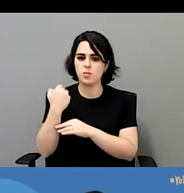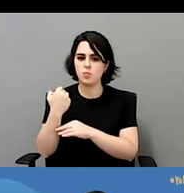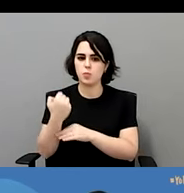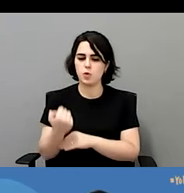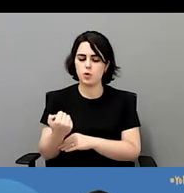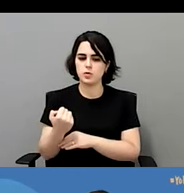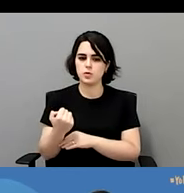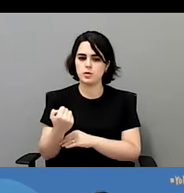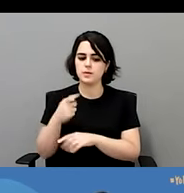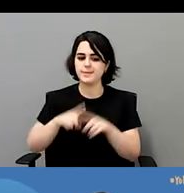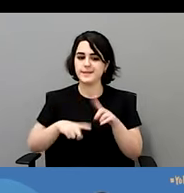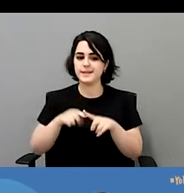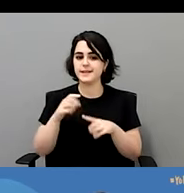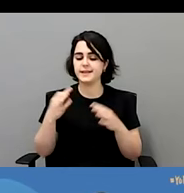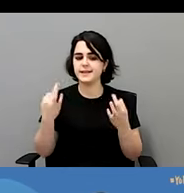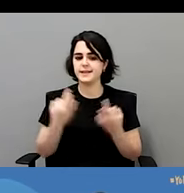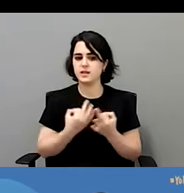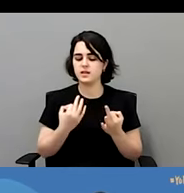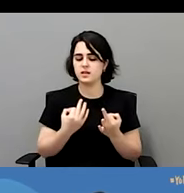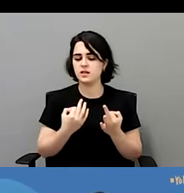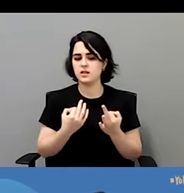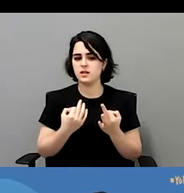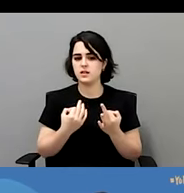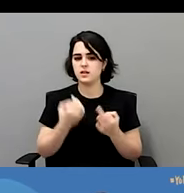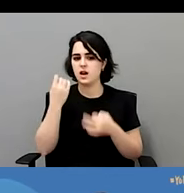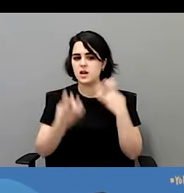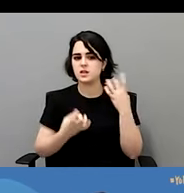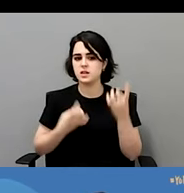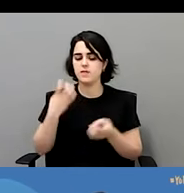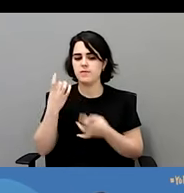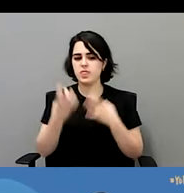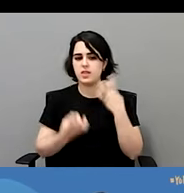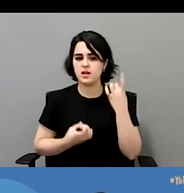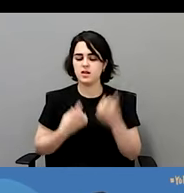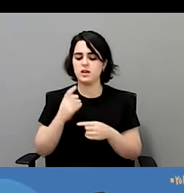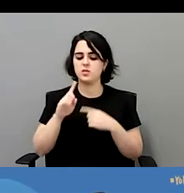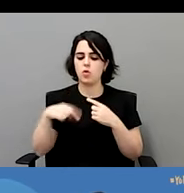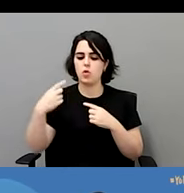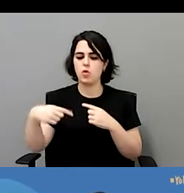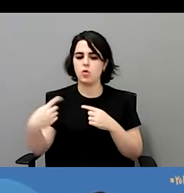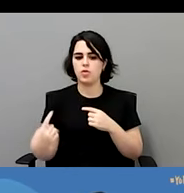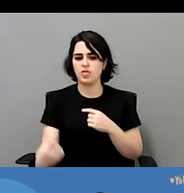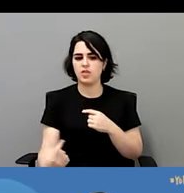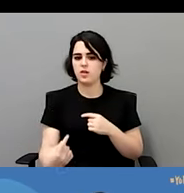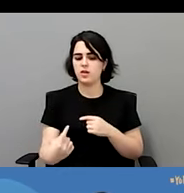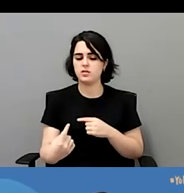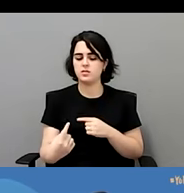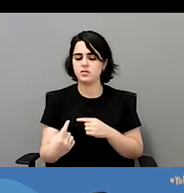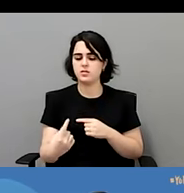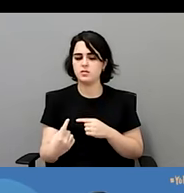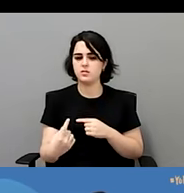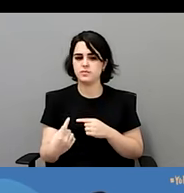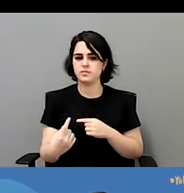en función a las actividades del día a día que